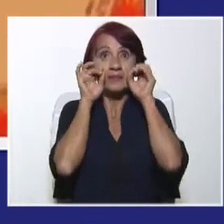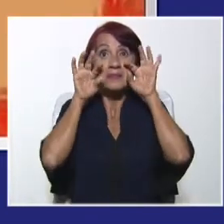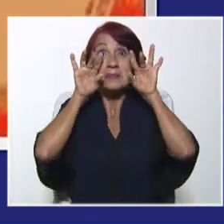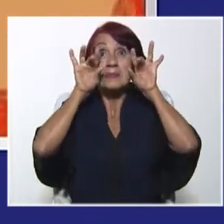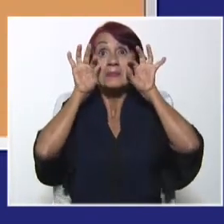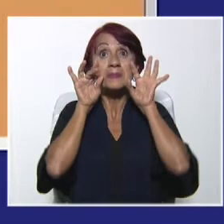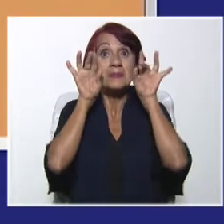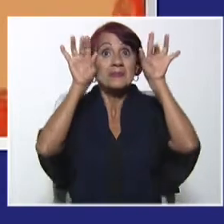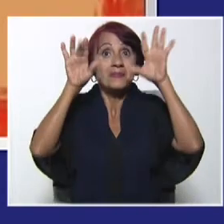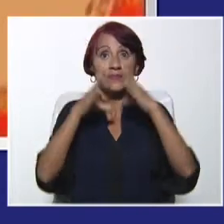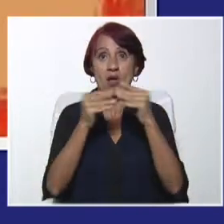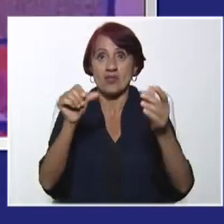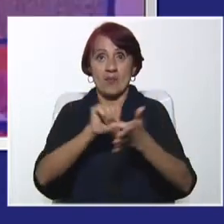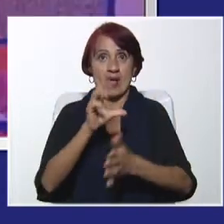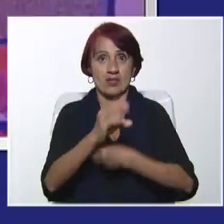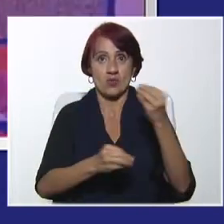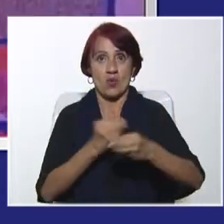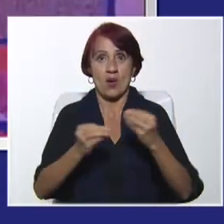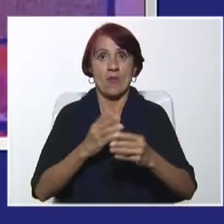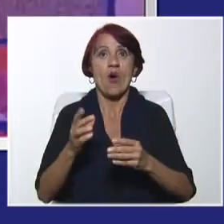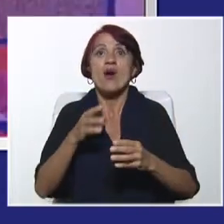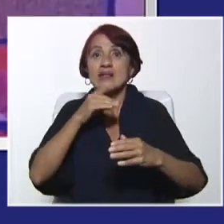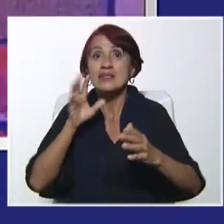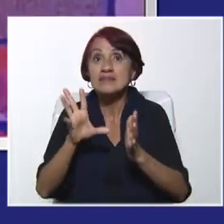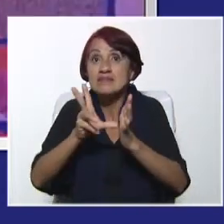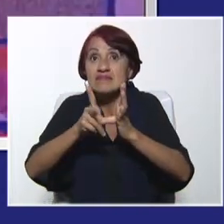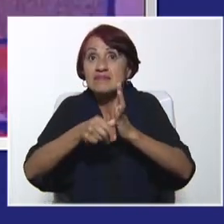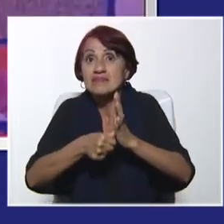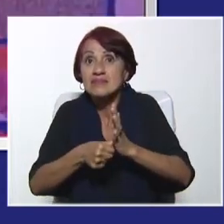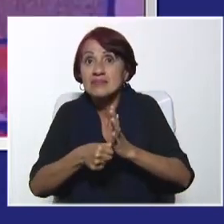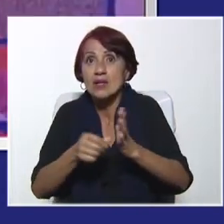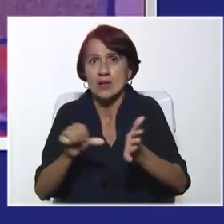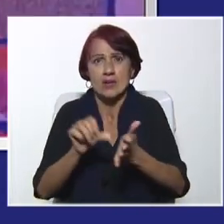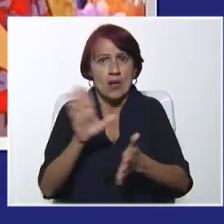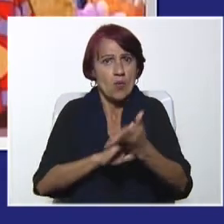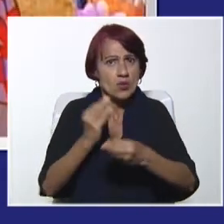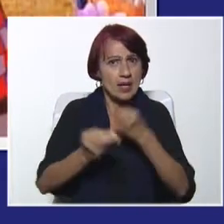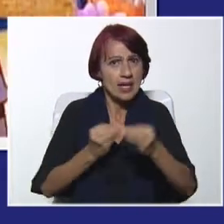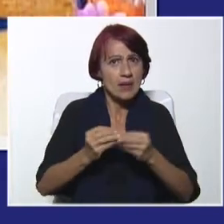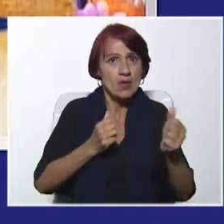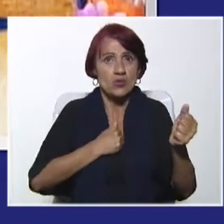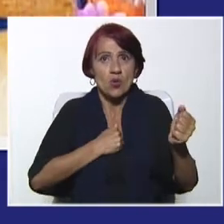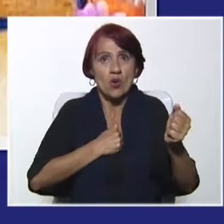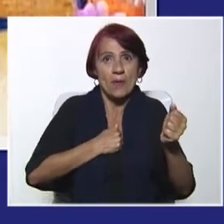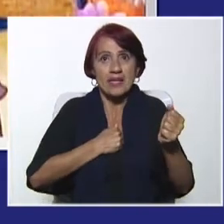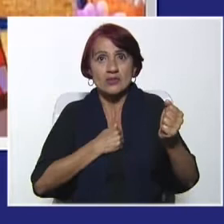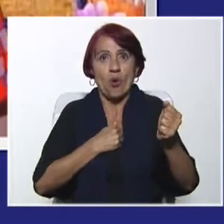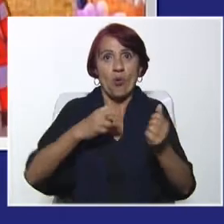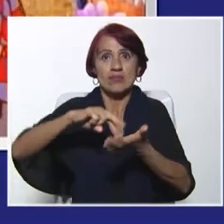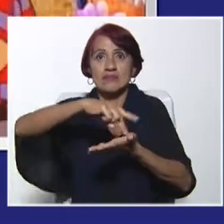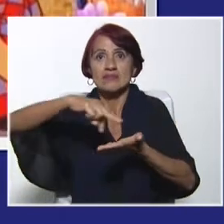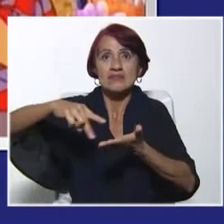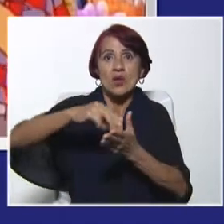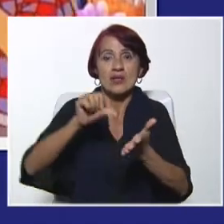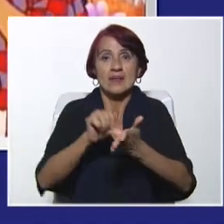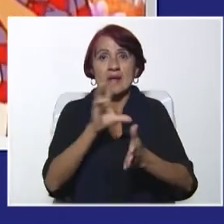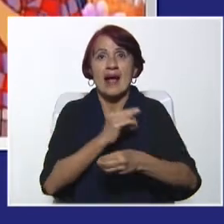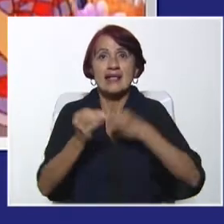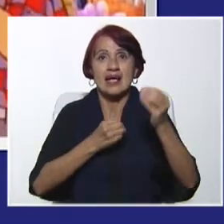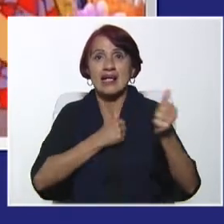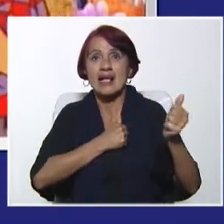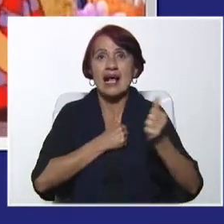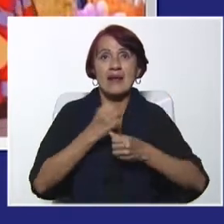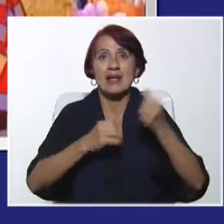candela. No deje, chica, que se acerquen los ladrones, donde podamos bailar este joropito, como